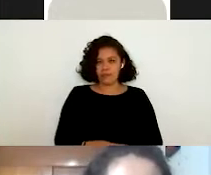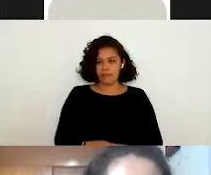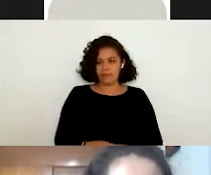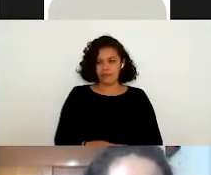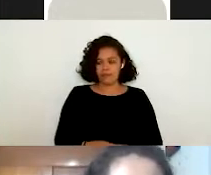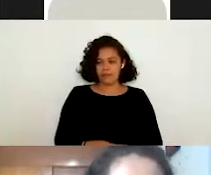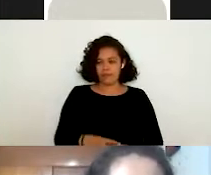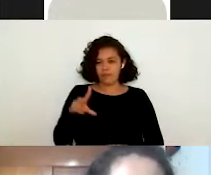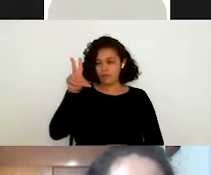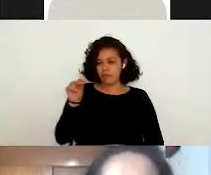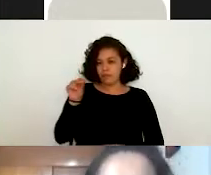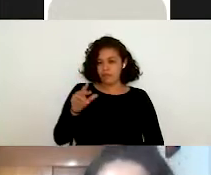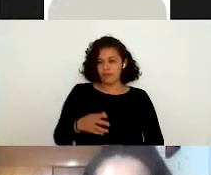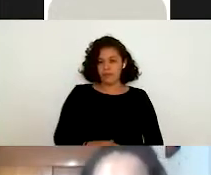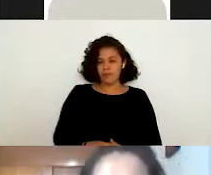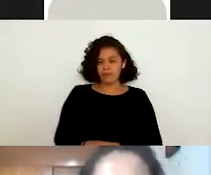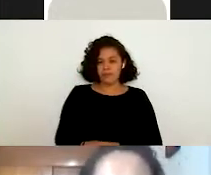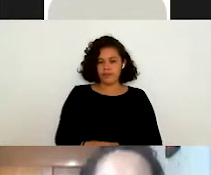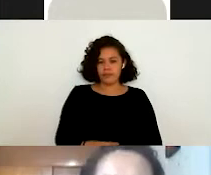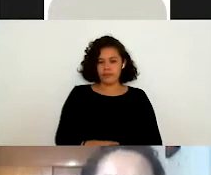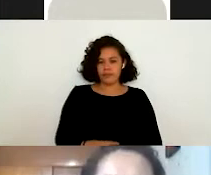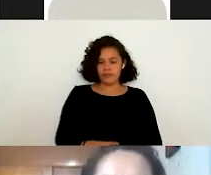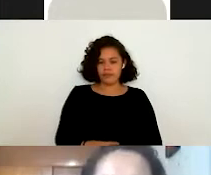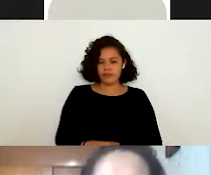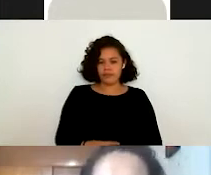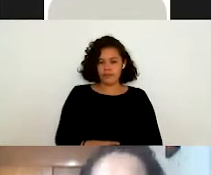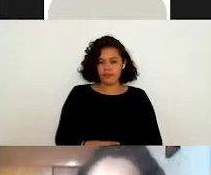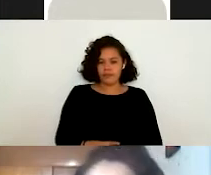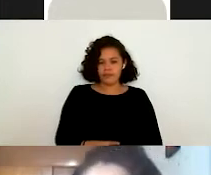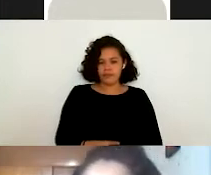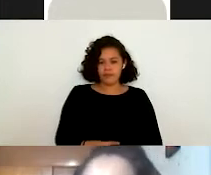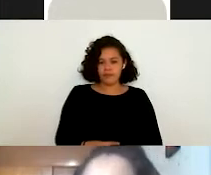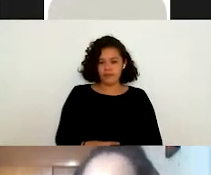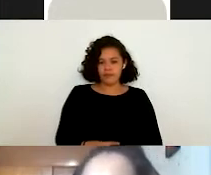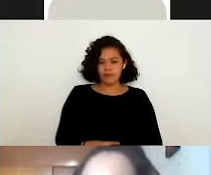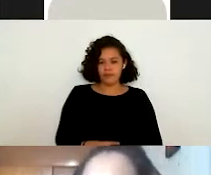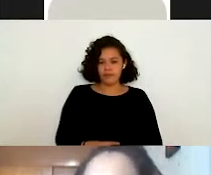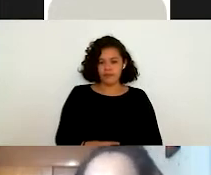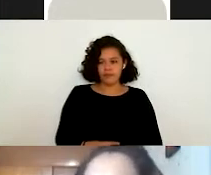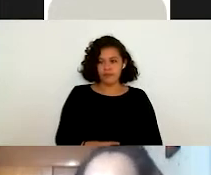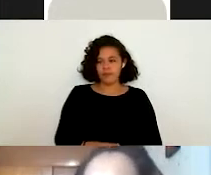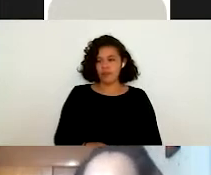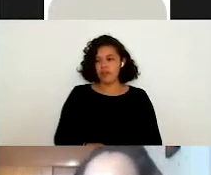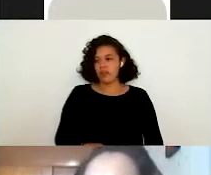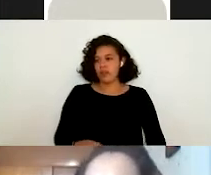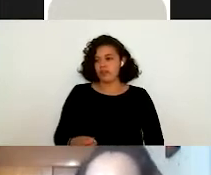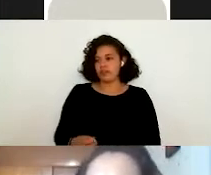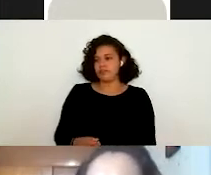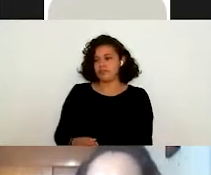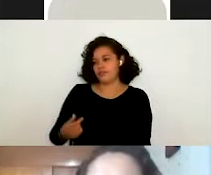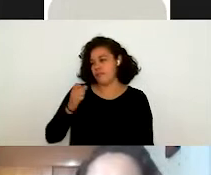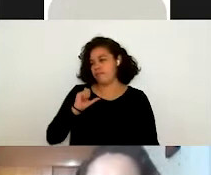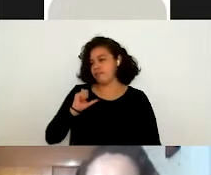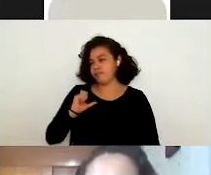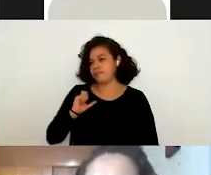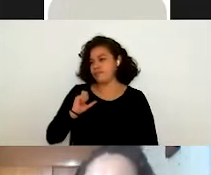No, gracias. Ok, gracias. Aquí algo que les señalo, ¿no? Que ya les comentaba,